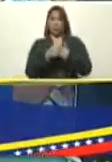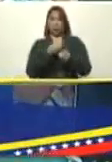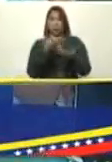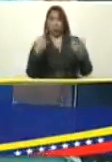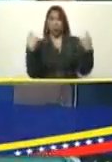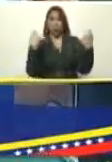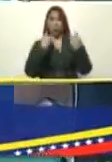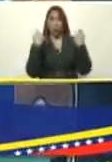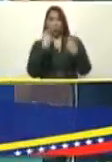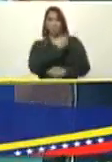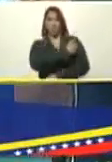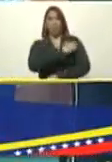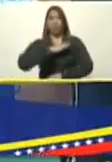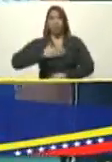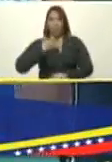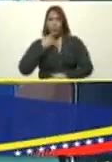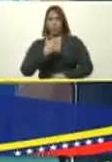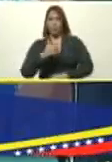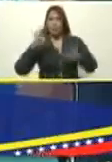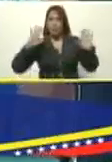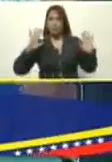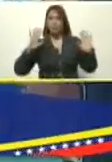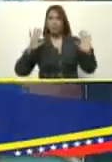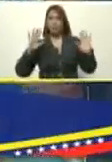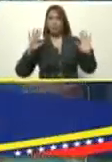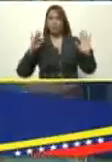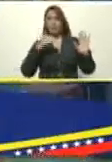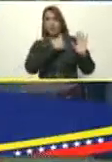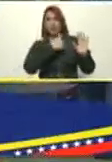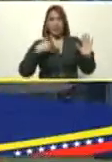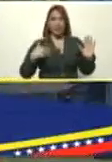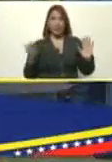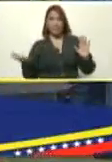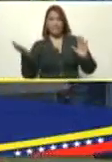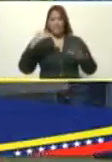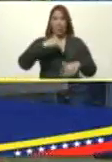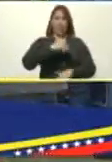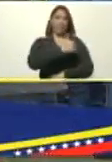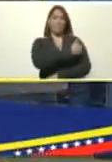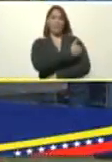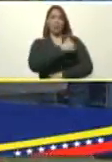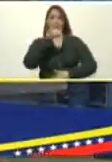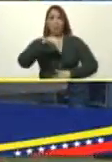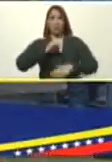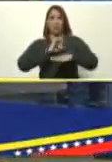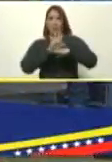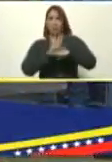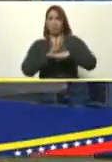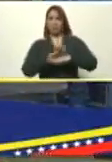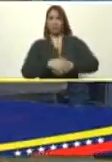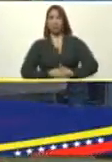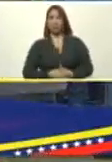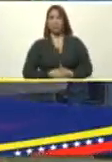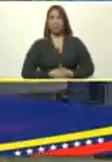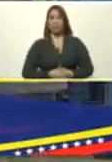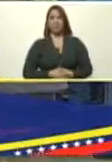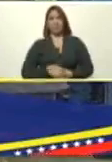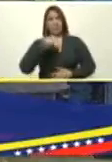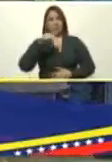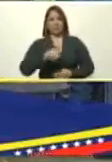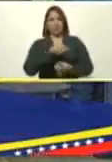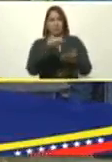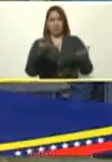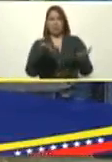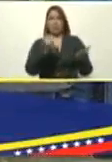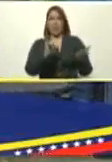vacunación. Podemos decir, mi comandante, que el que se quiera vacunar en El Alba es la cosa. Aquí están